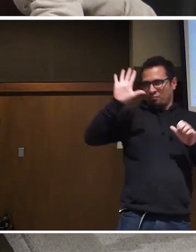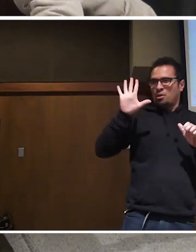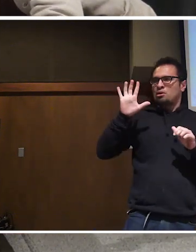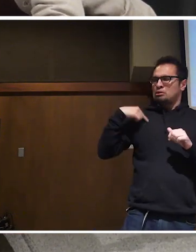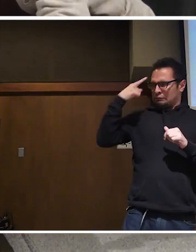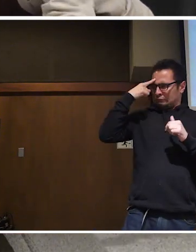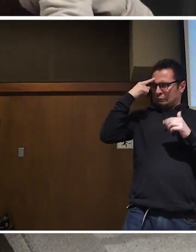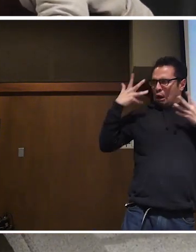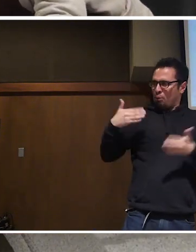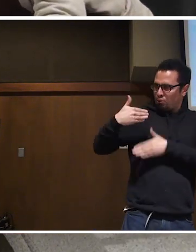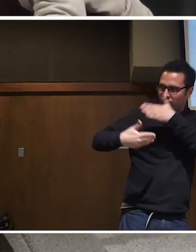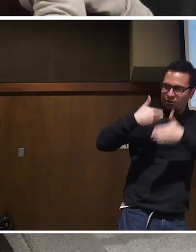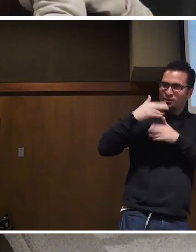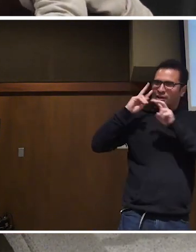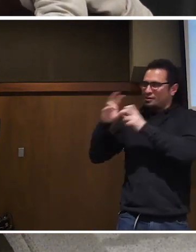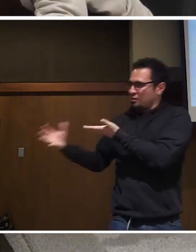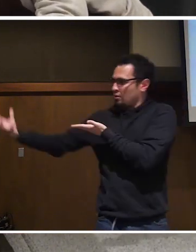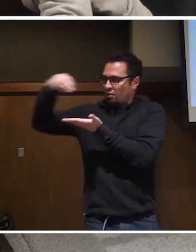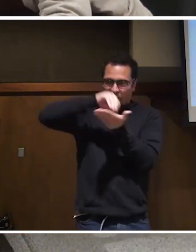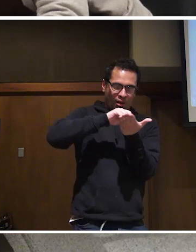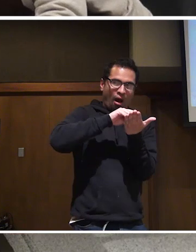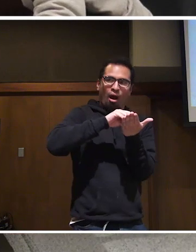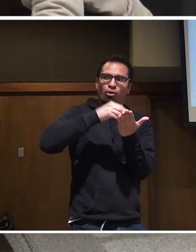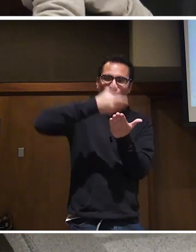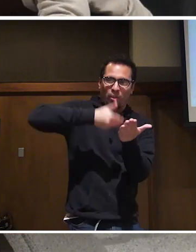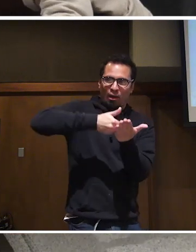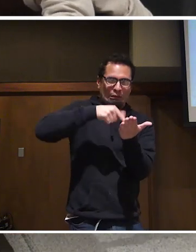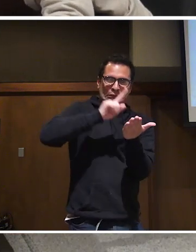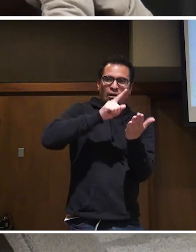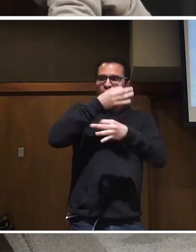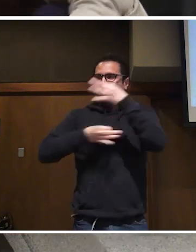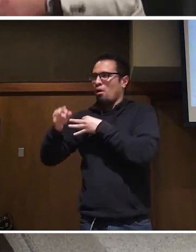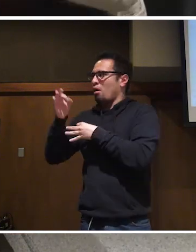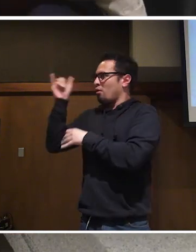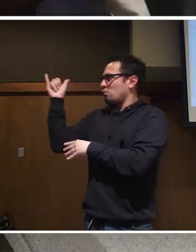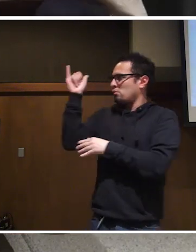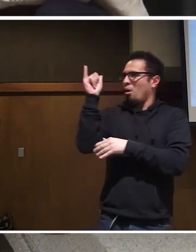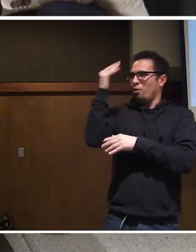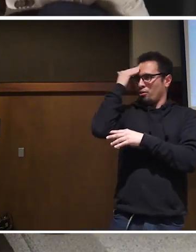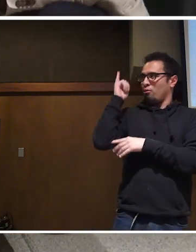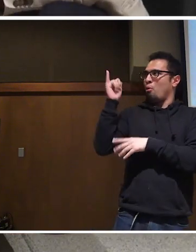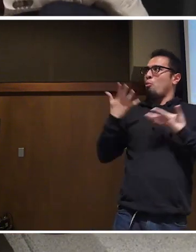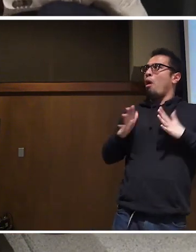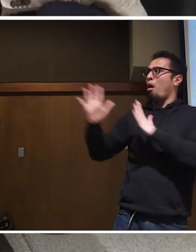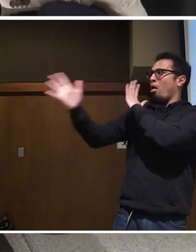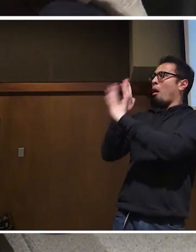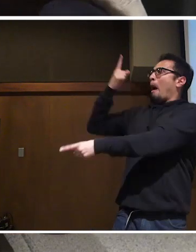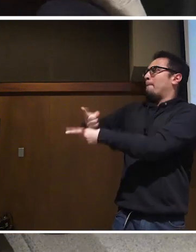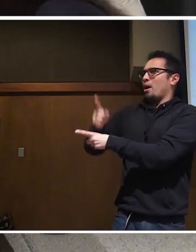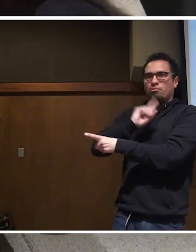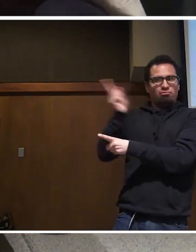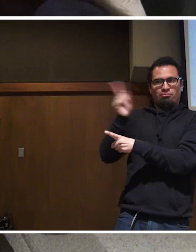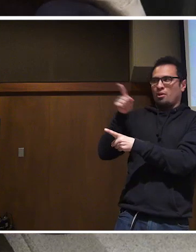sobre la historia de pronto aquí en Bogotá o en toda la nación sobre la cultura o sobre las personas sordas. De hecho, se han